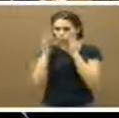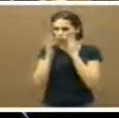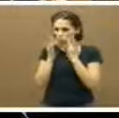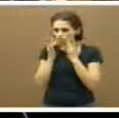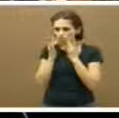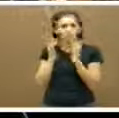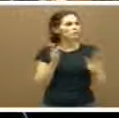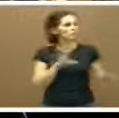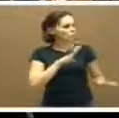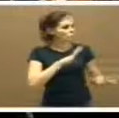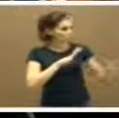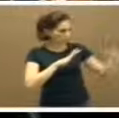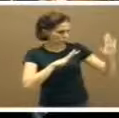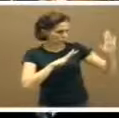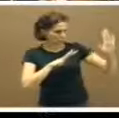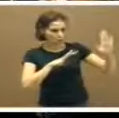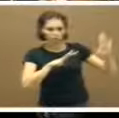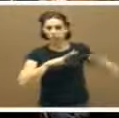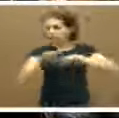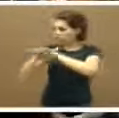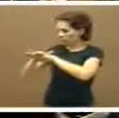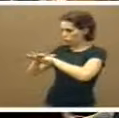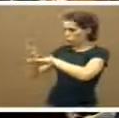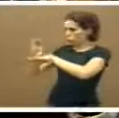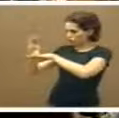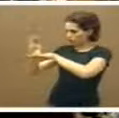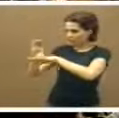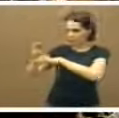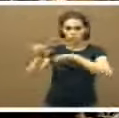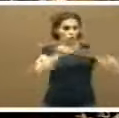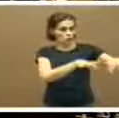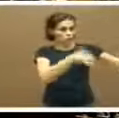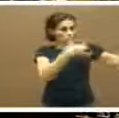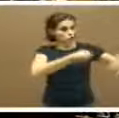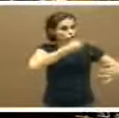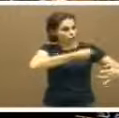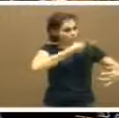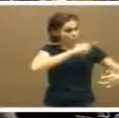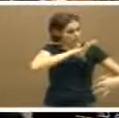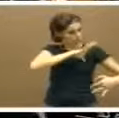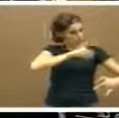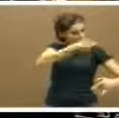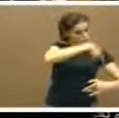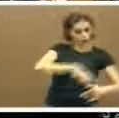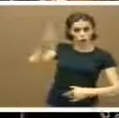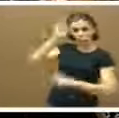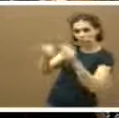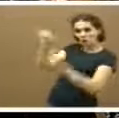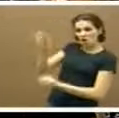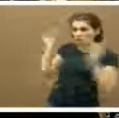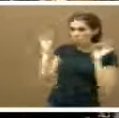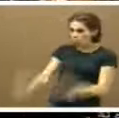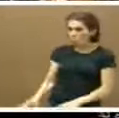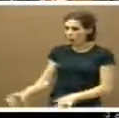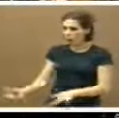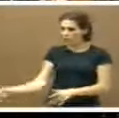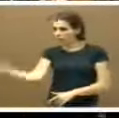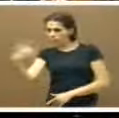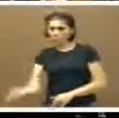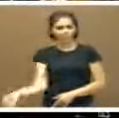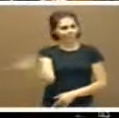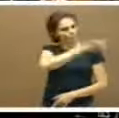A ver, por favor, discúlpeme, señor consejero. Le ruego a la bancada socialista que escuche al consejero con la misma atención que el resto